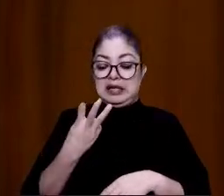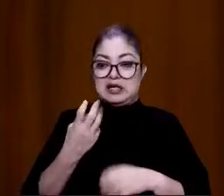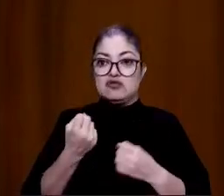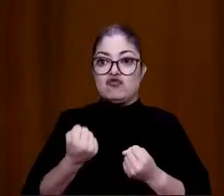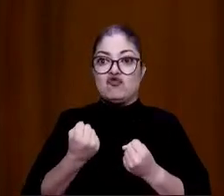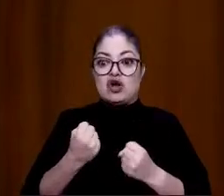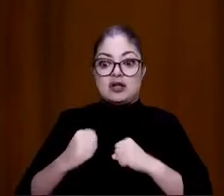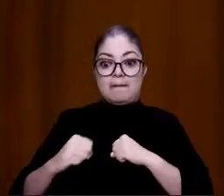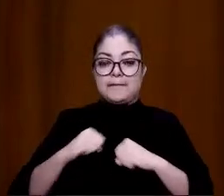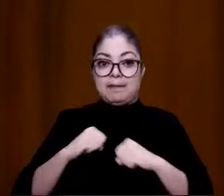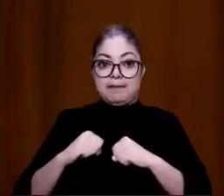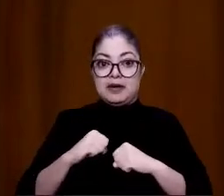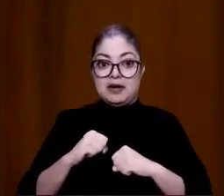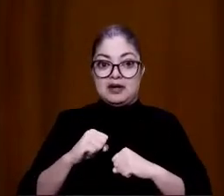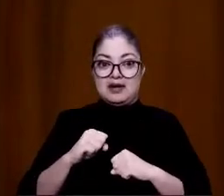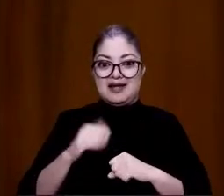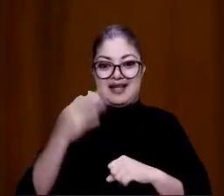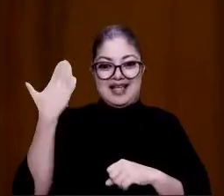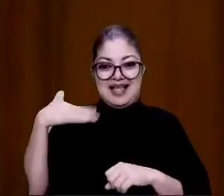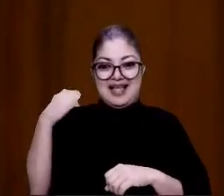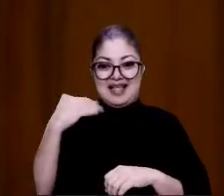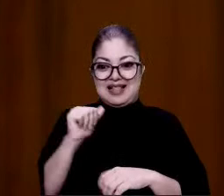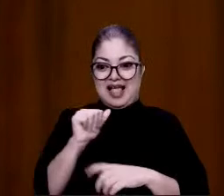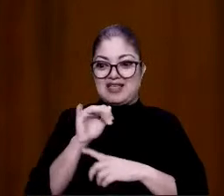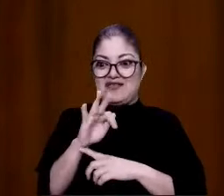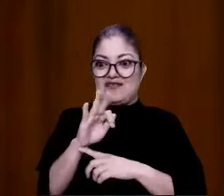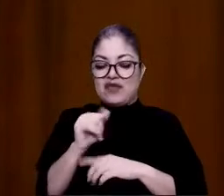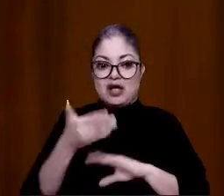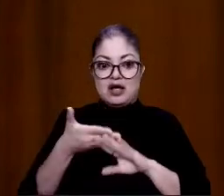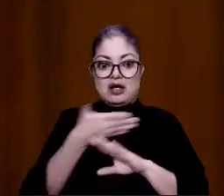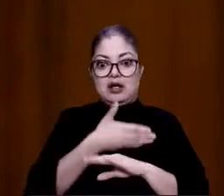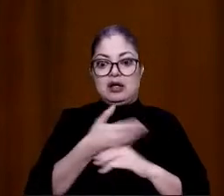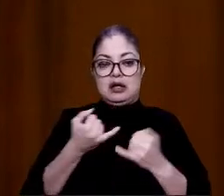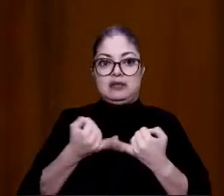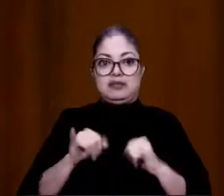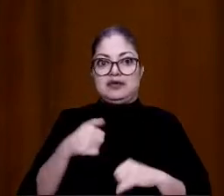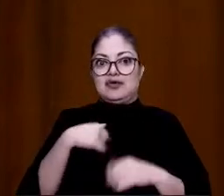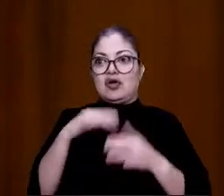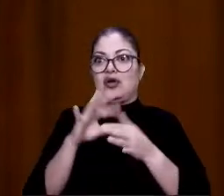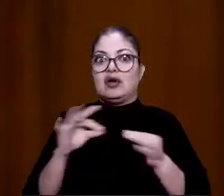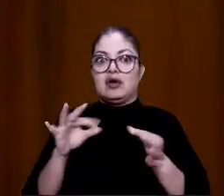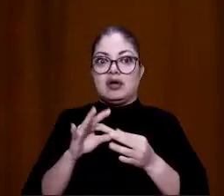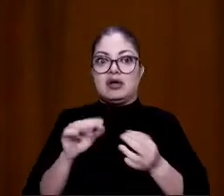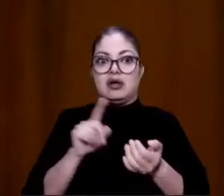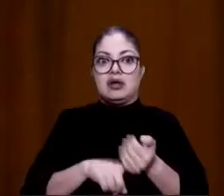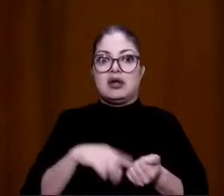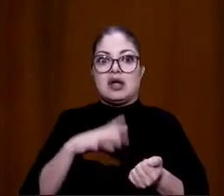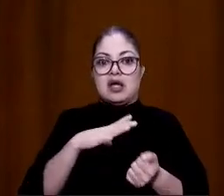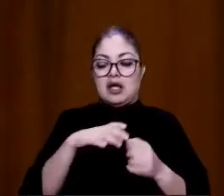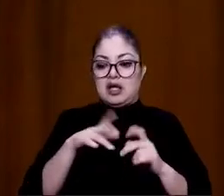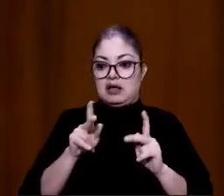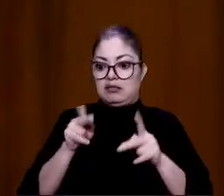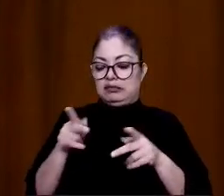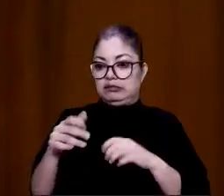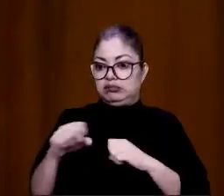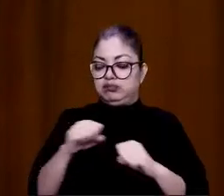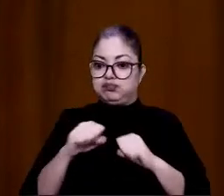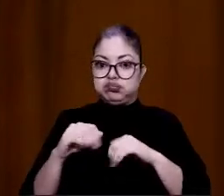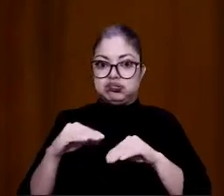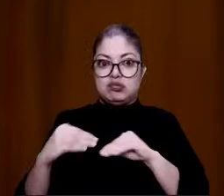uno que nos tocó antes de la inauguración del AIFA, que muchos les he platicado esa anécdota, se nos movieron las dovelas, ¿no? Tuvo